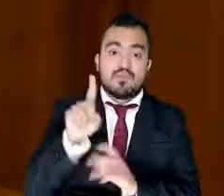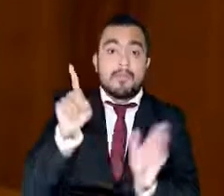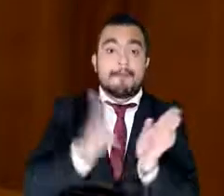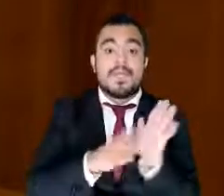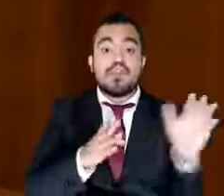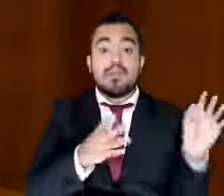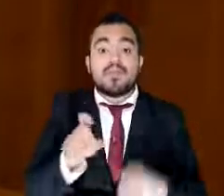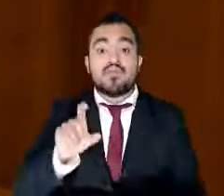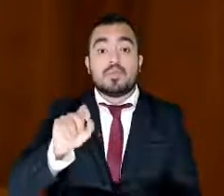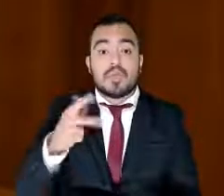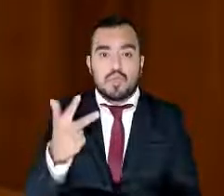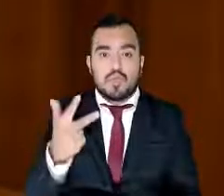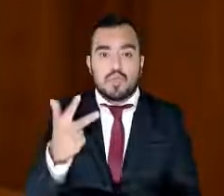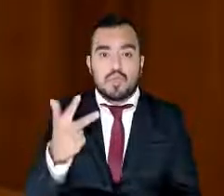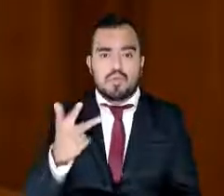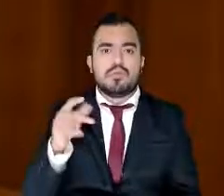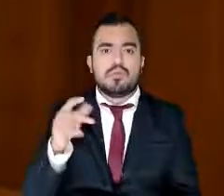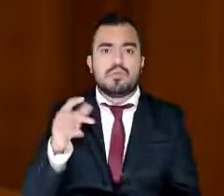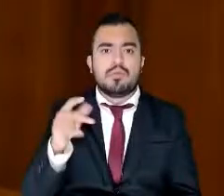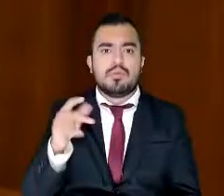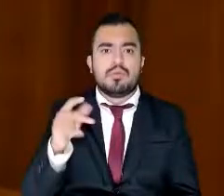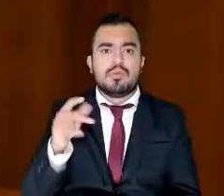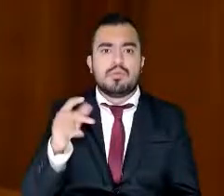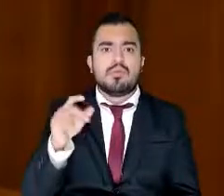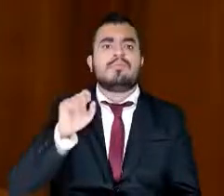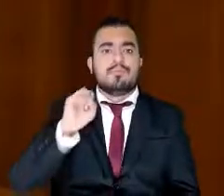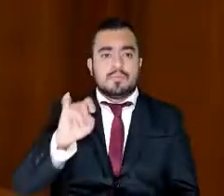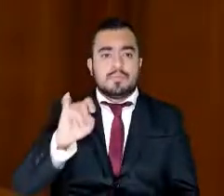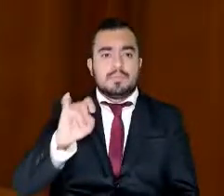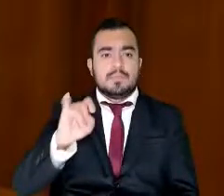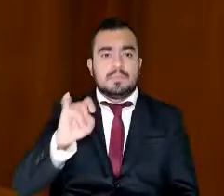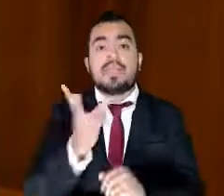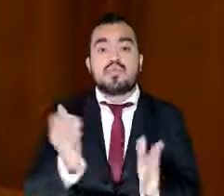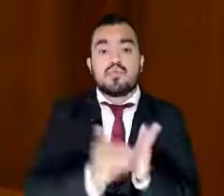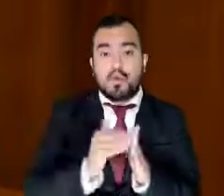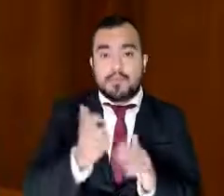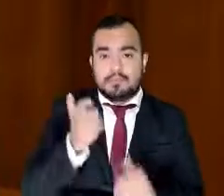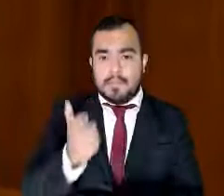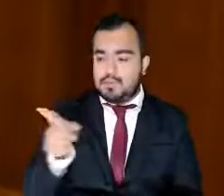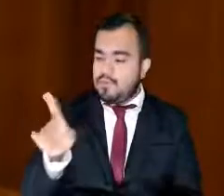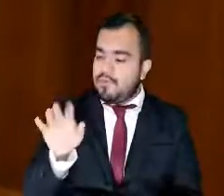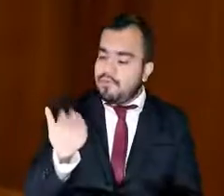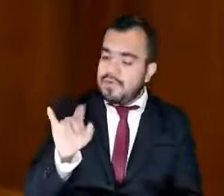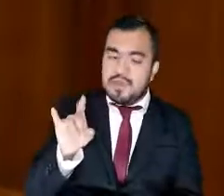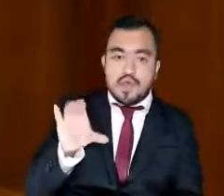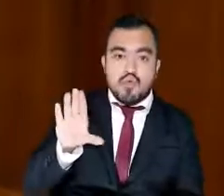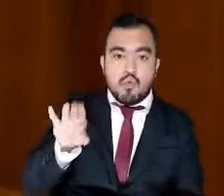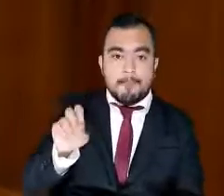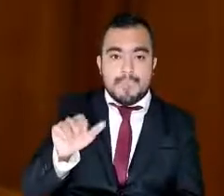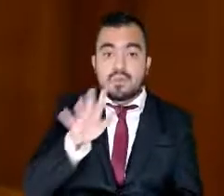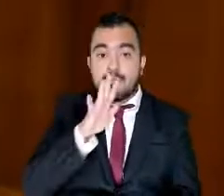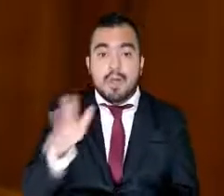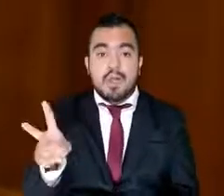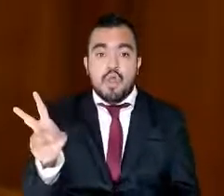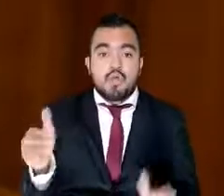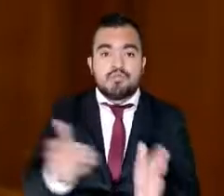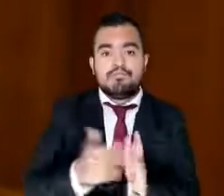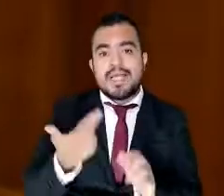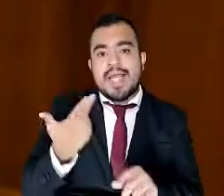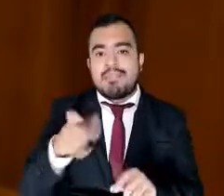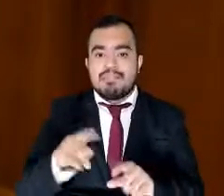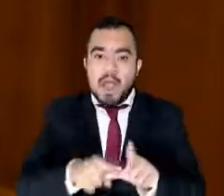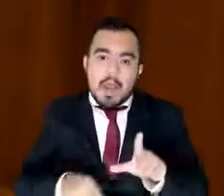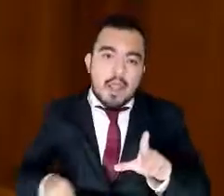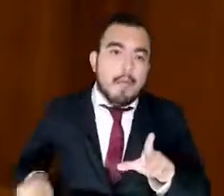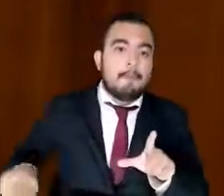Sí, efectivamente se están invirtiendo 300 millones de pesos de este fideicomiso en cerca de 2,000 hectáreas aledañas a la